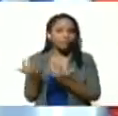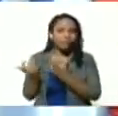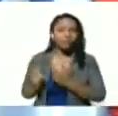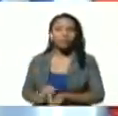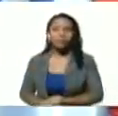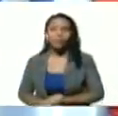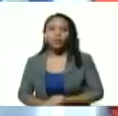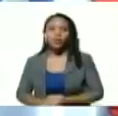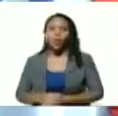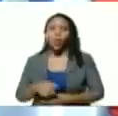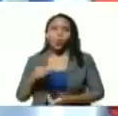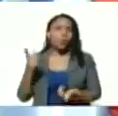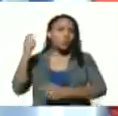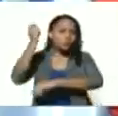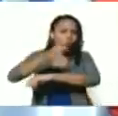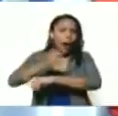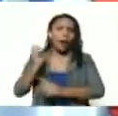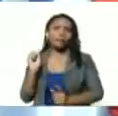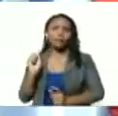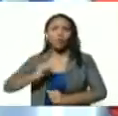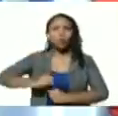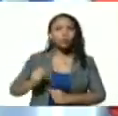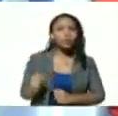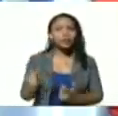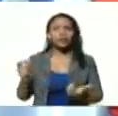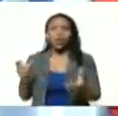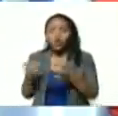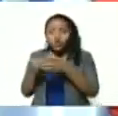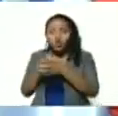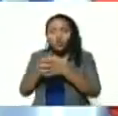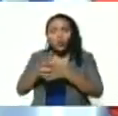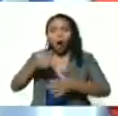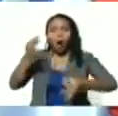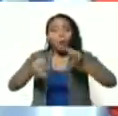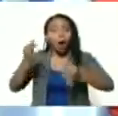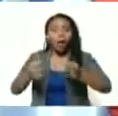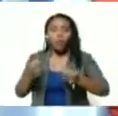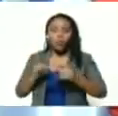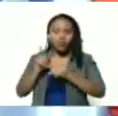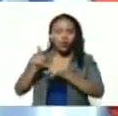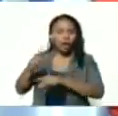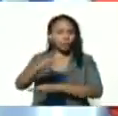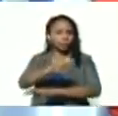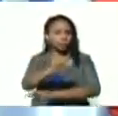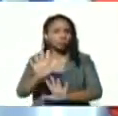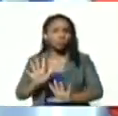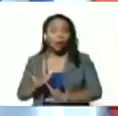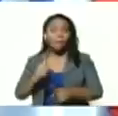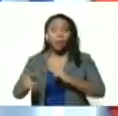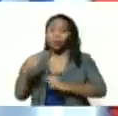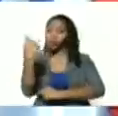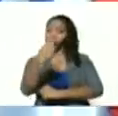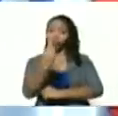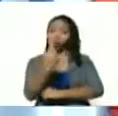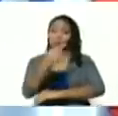un alguacil, un bufete de abogado. Por ahí va la cosa, pero solo no